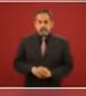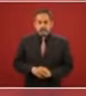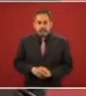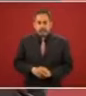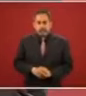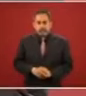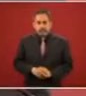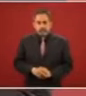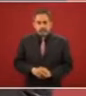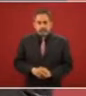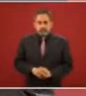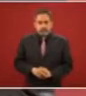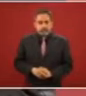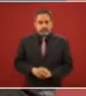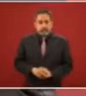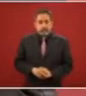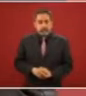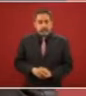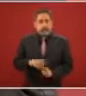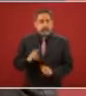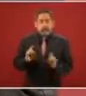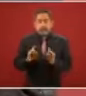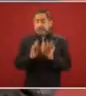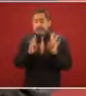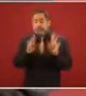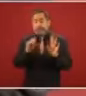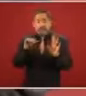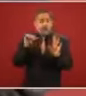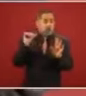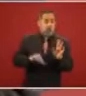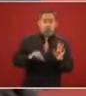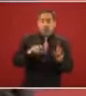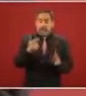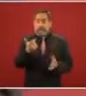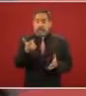El que tiene de repente mucho dinero